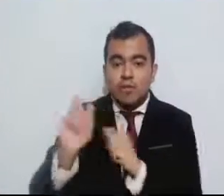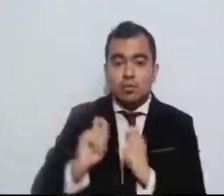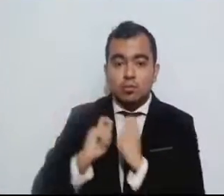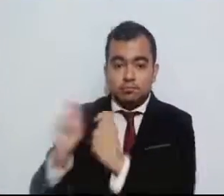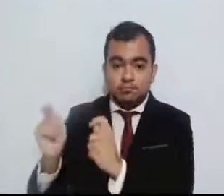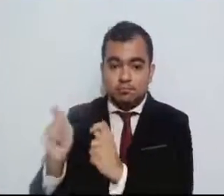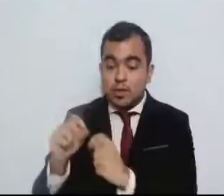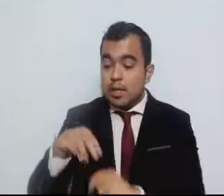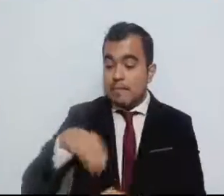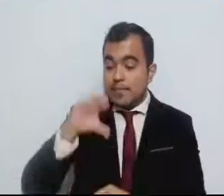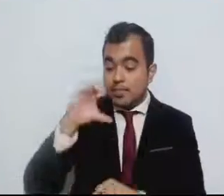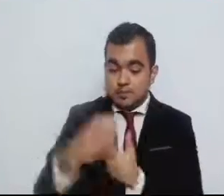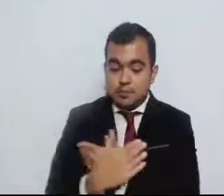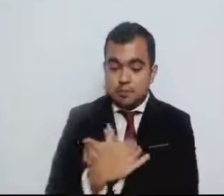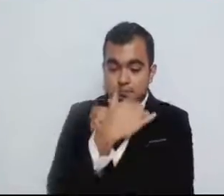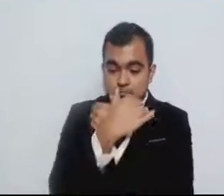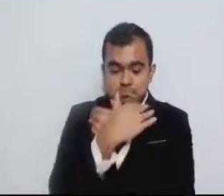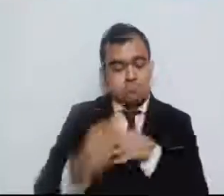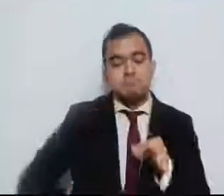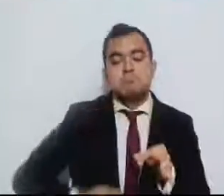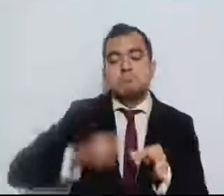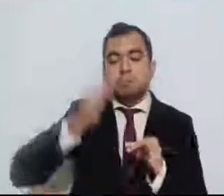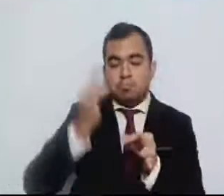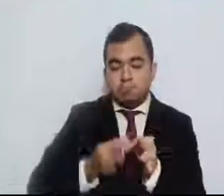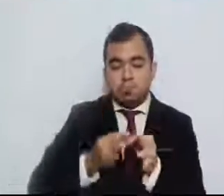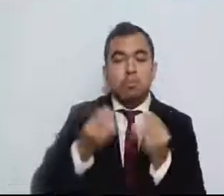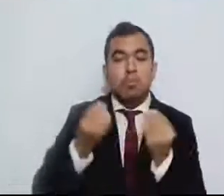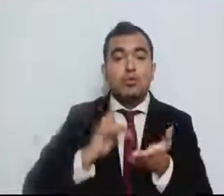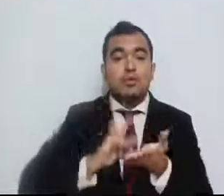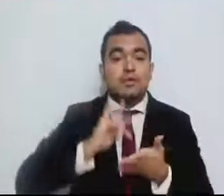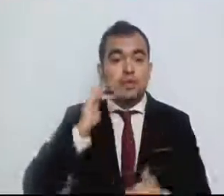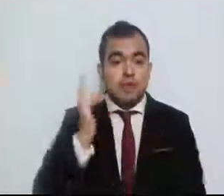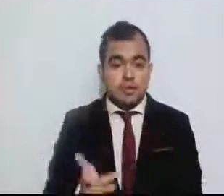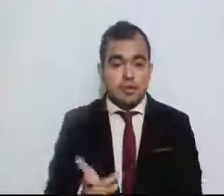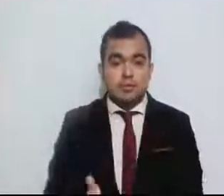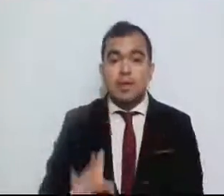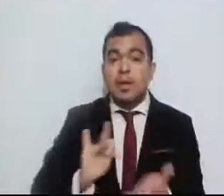Movimiento Ciudadano. Muchísimas gracias. Gracias, diputada Juanita.